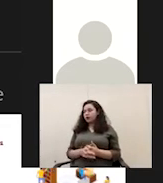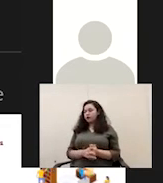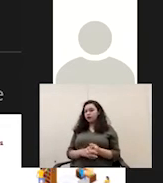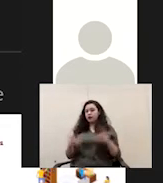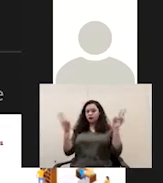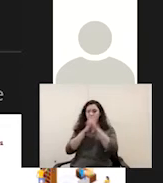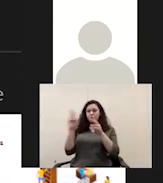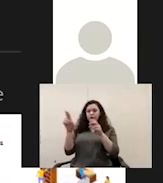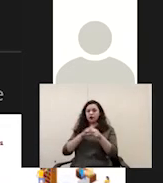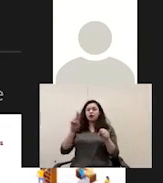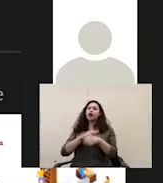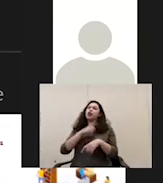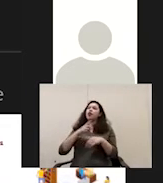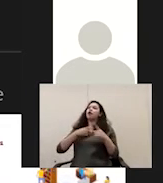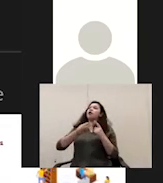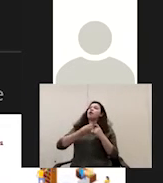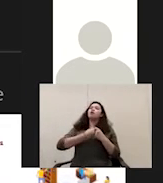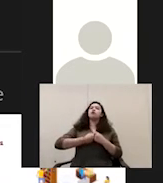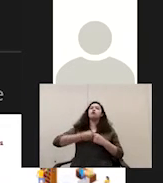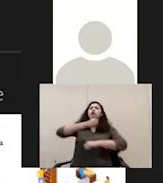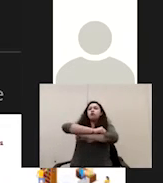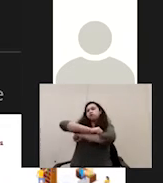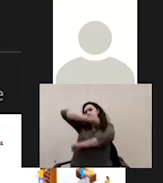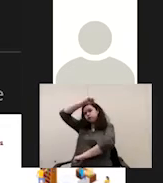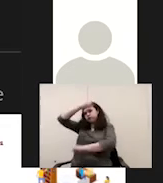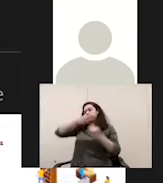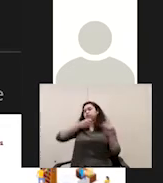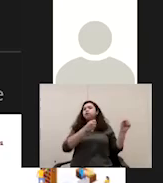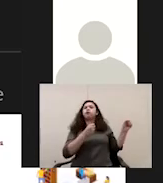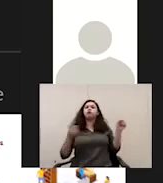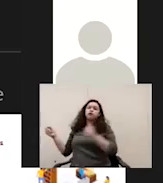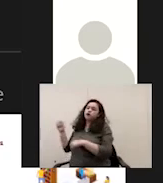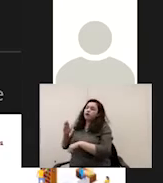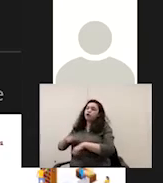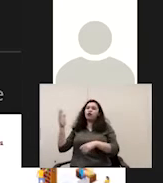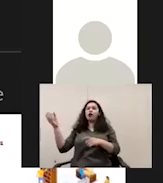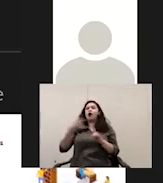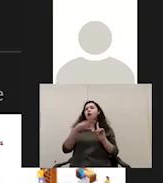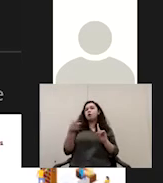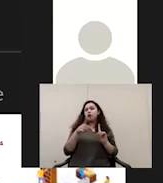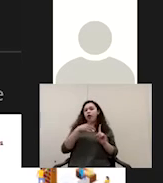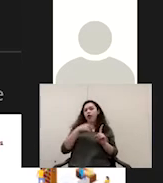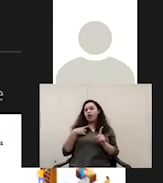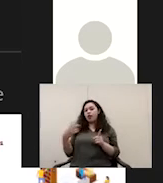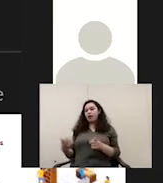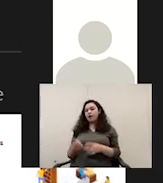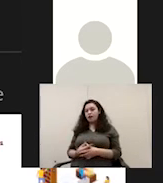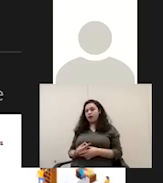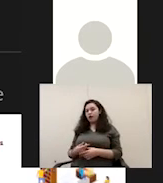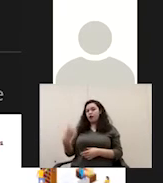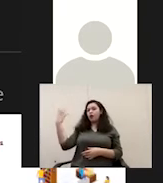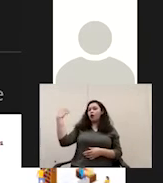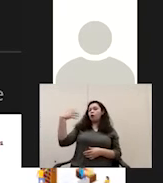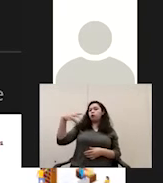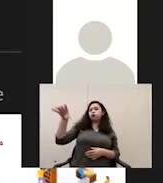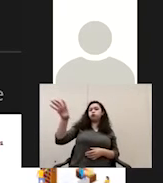con ventanas, hay que abrirlas lo máximo que sea posible, ventanas, puertas, Hay que evitar el uso de ventiladores en la medida de lo